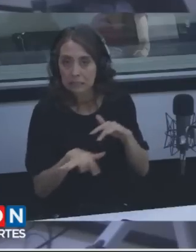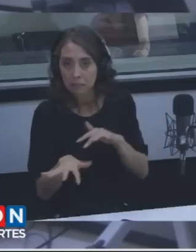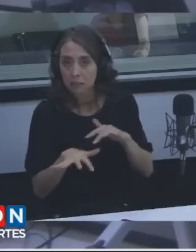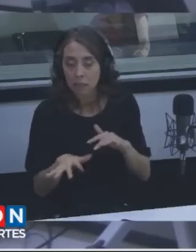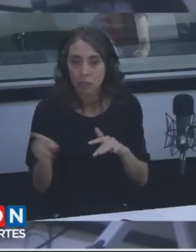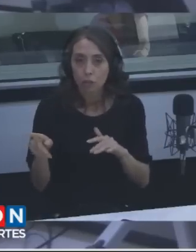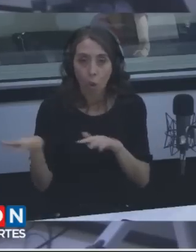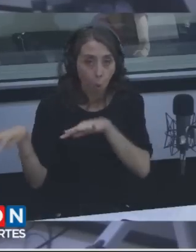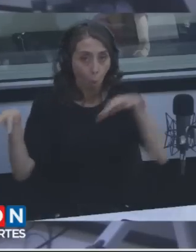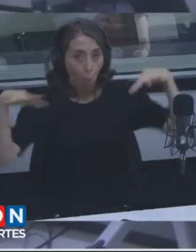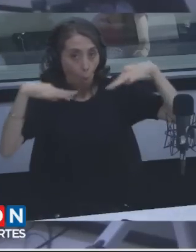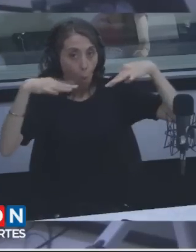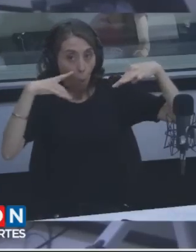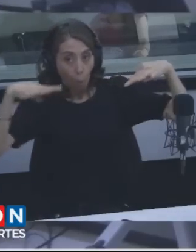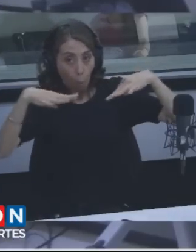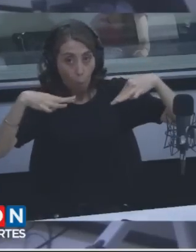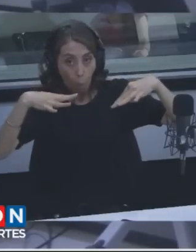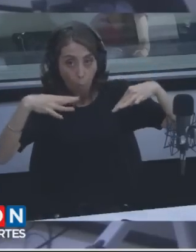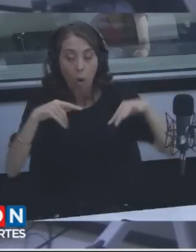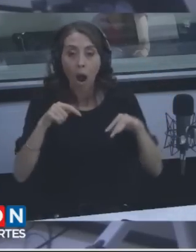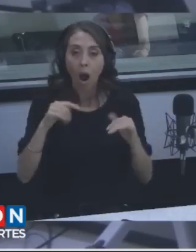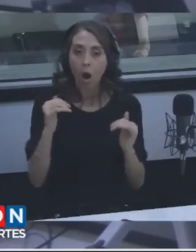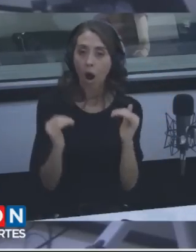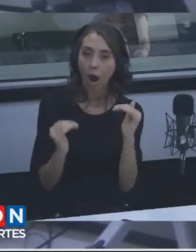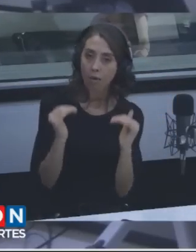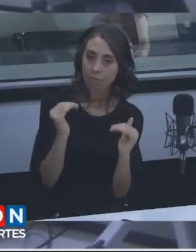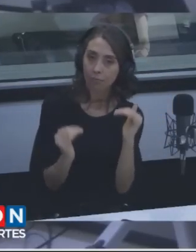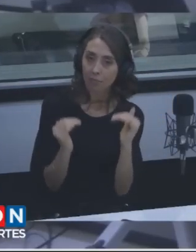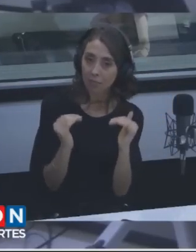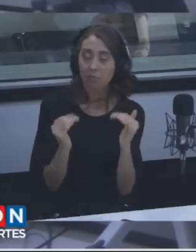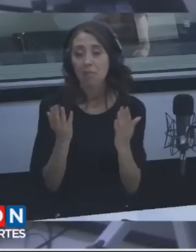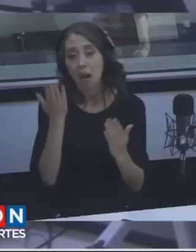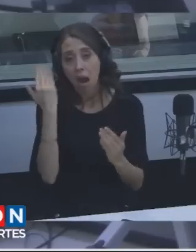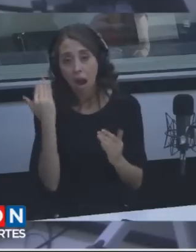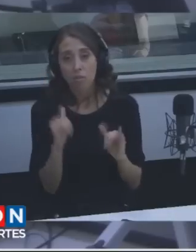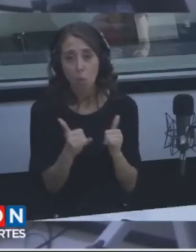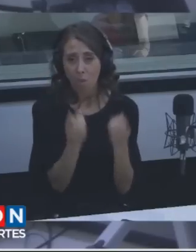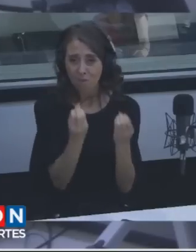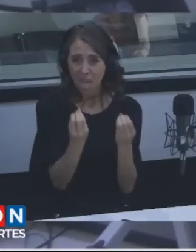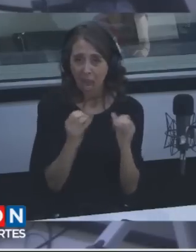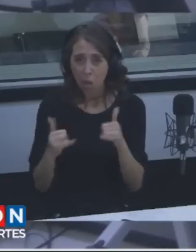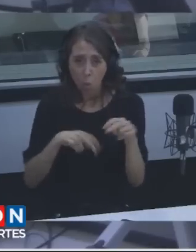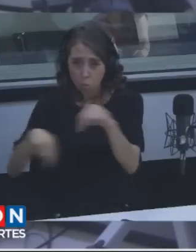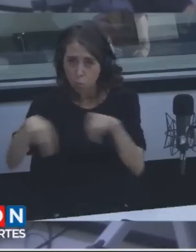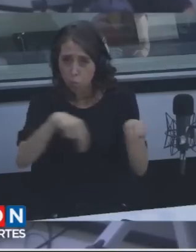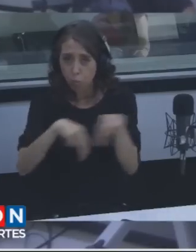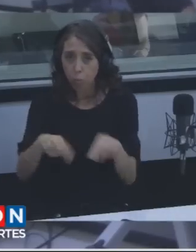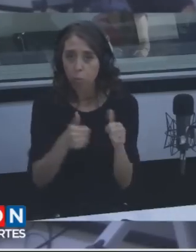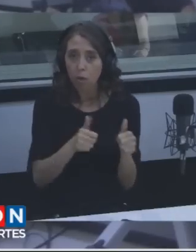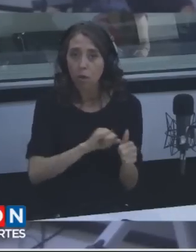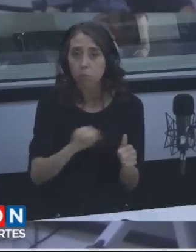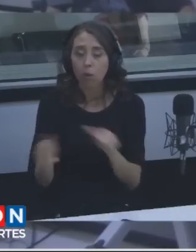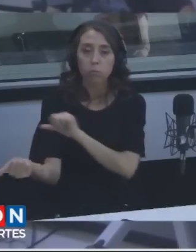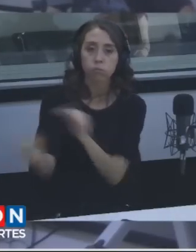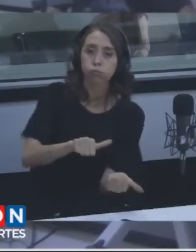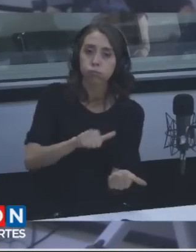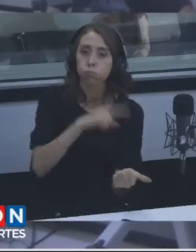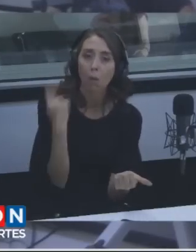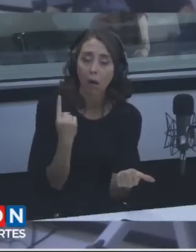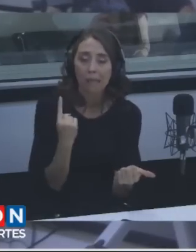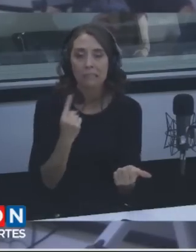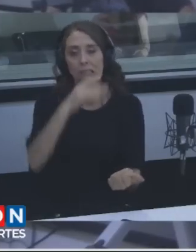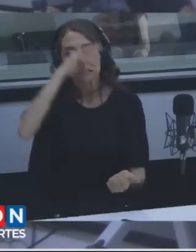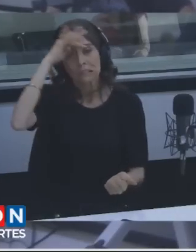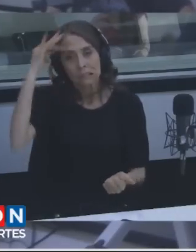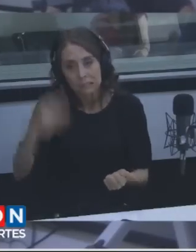gran espectáculo, pero por ahí no encontramos un equilibrio. Ganábamos partidos jugando muy bien y luego caíamos y nos costaba.